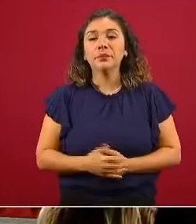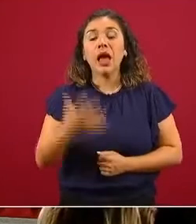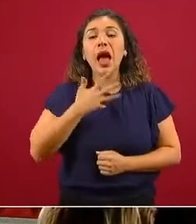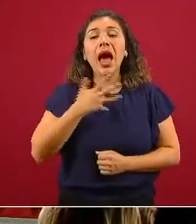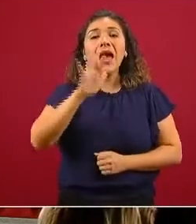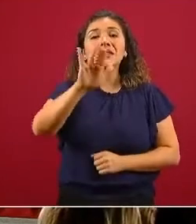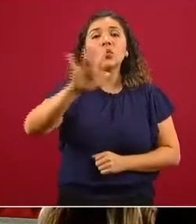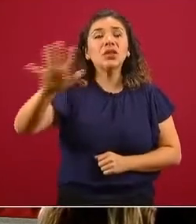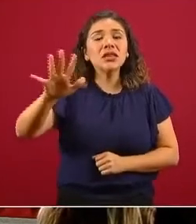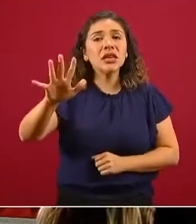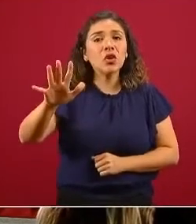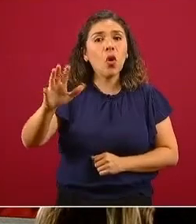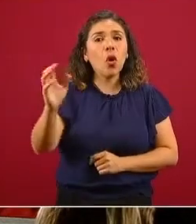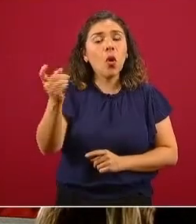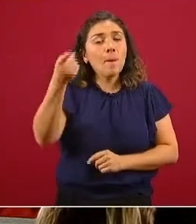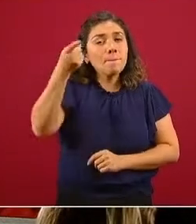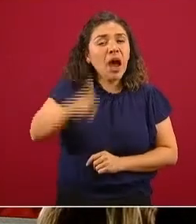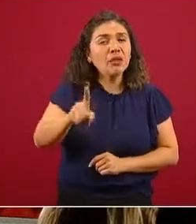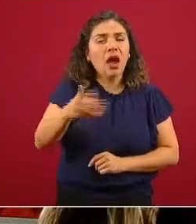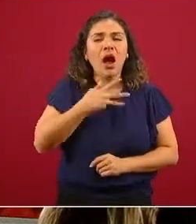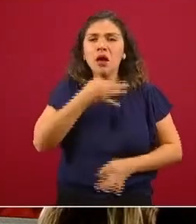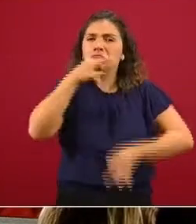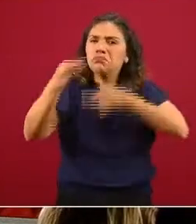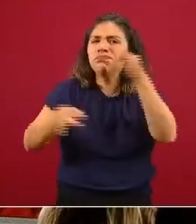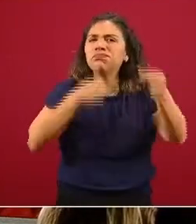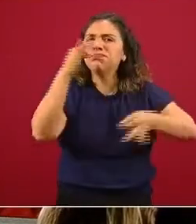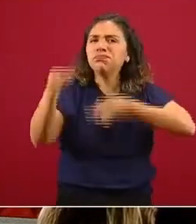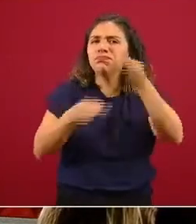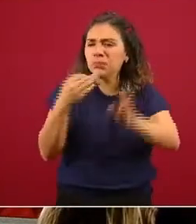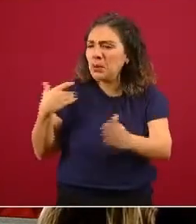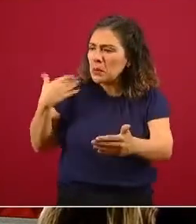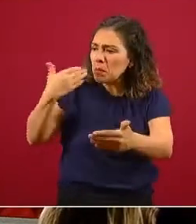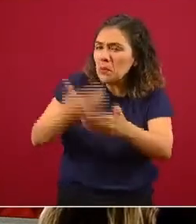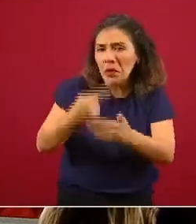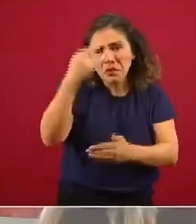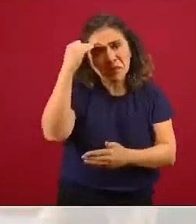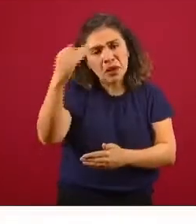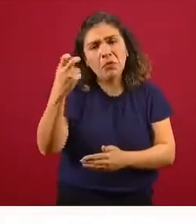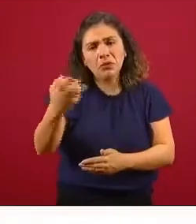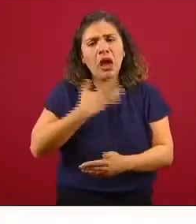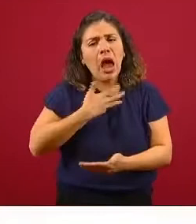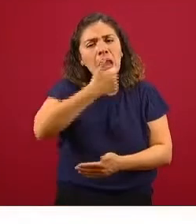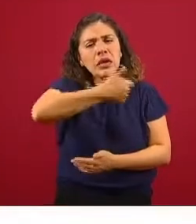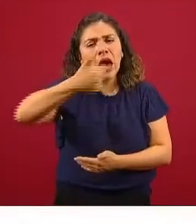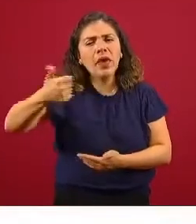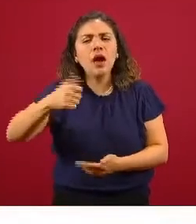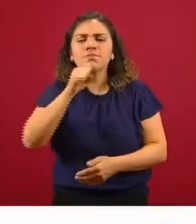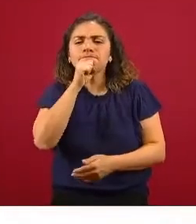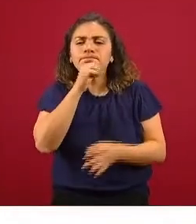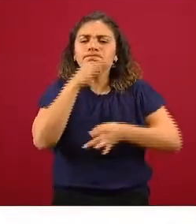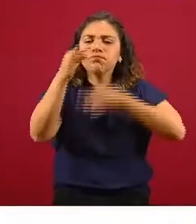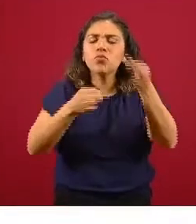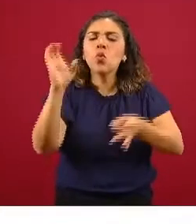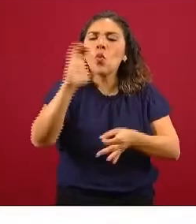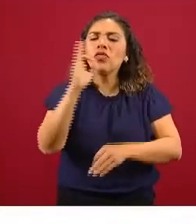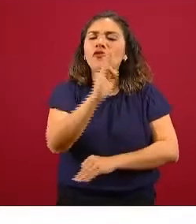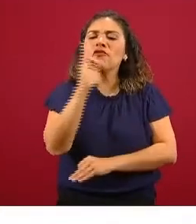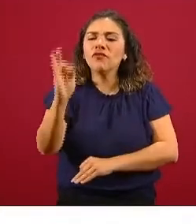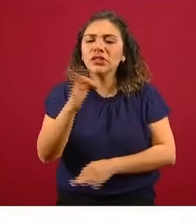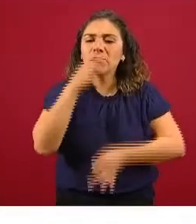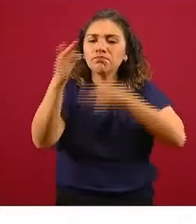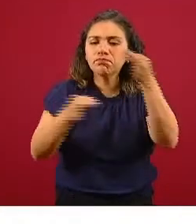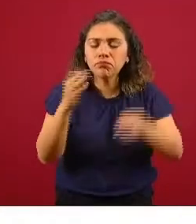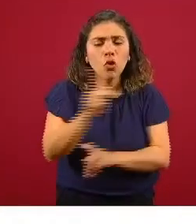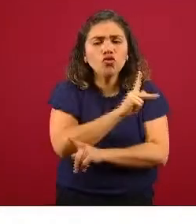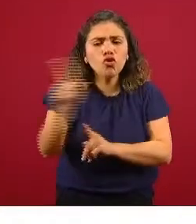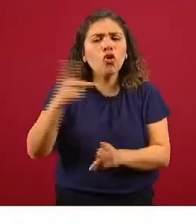Tenemos 55 lineamientos que han sido publicados a lo largo de toda esta etapa, cada uno está identificado con su fecha de publicación,